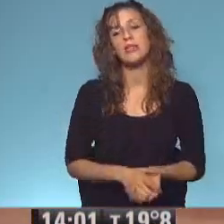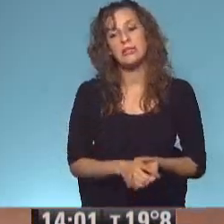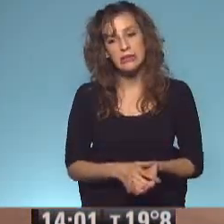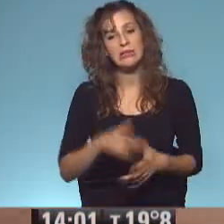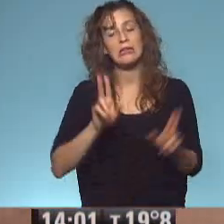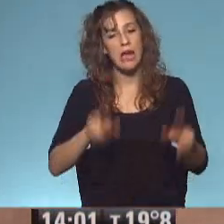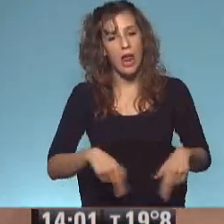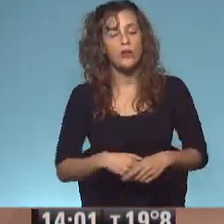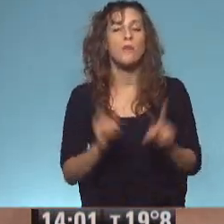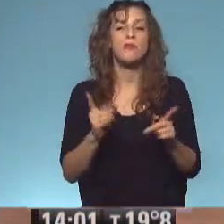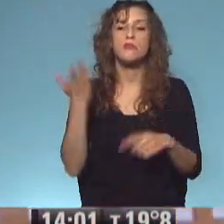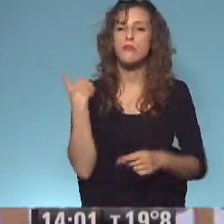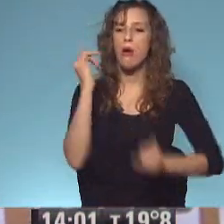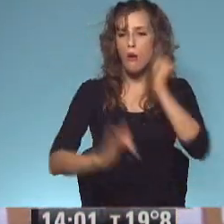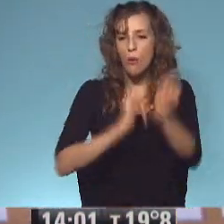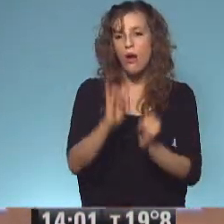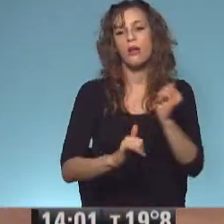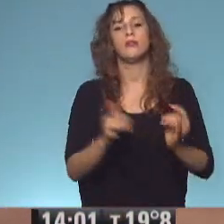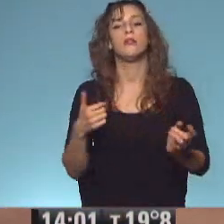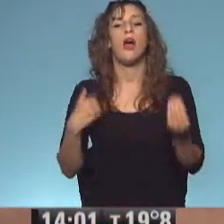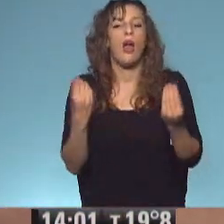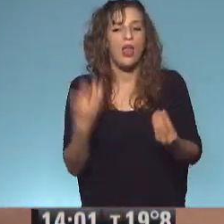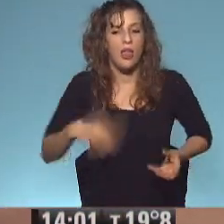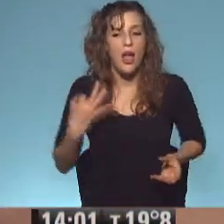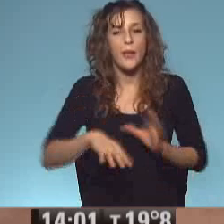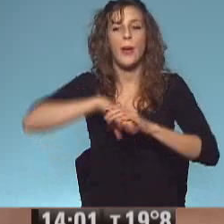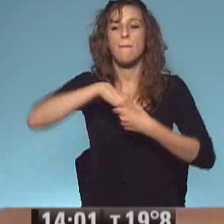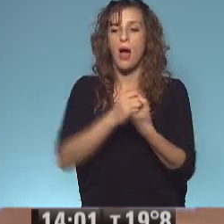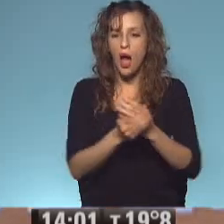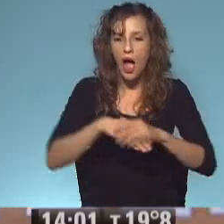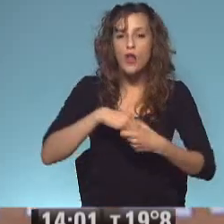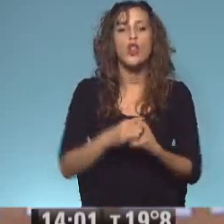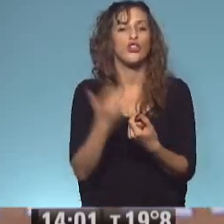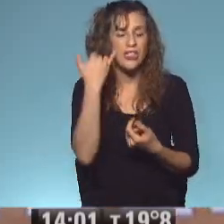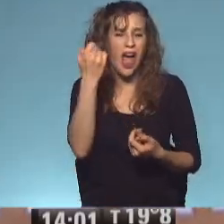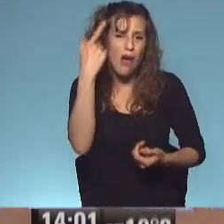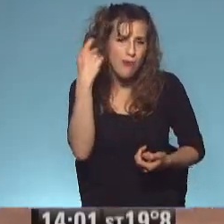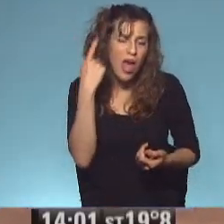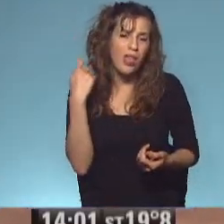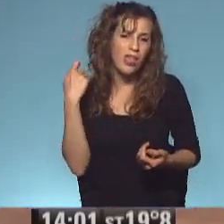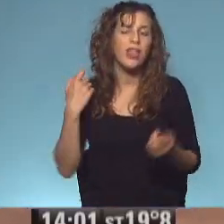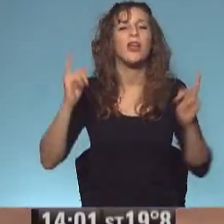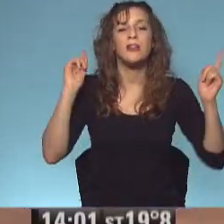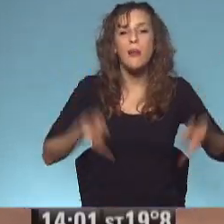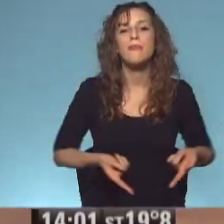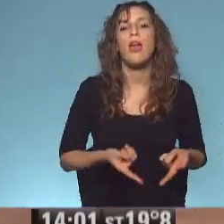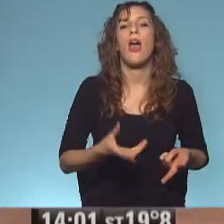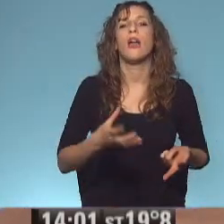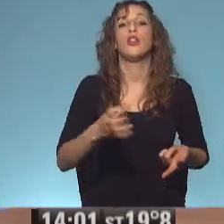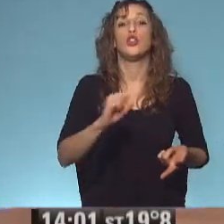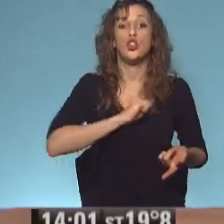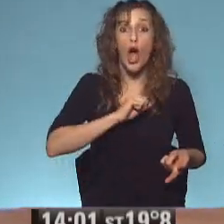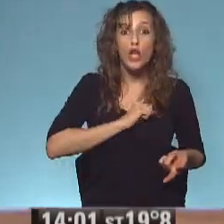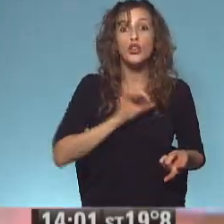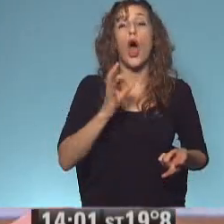las cosas que venimos contando siempre. Lavarse las manos, que ya estamos viendo, aprendiendo un montón. Estornudar y toser en el pliegue del